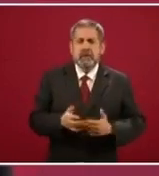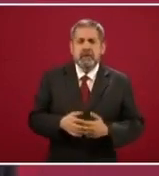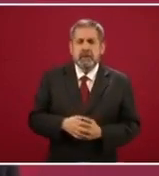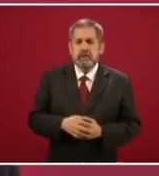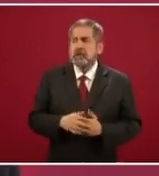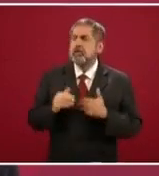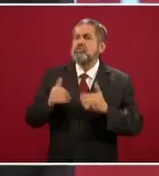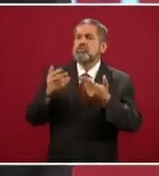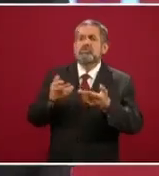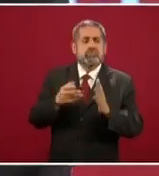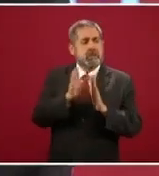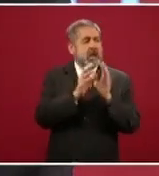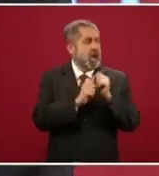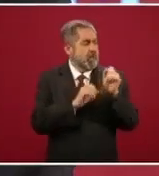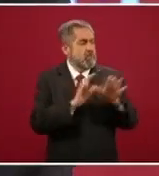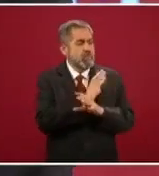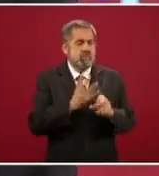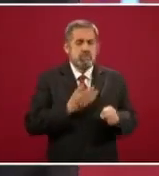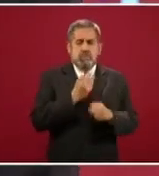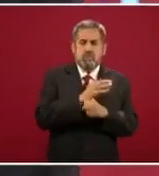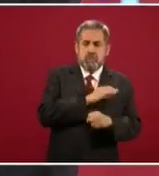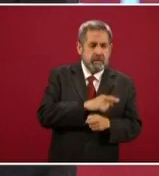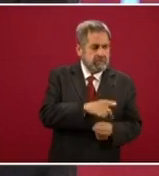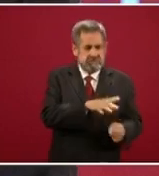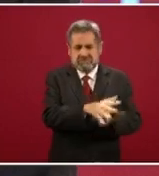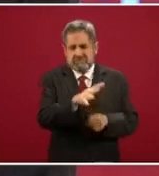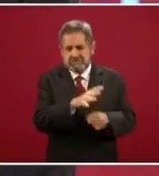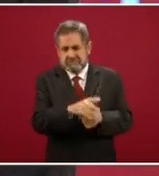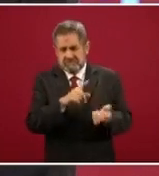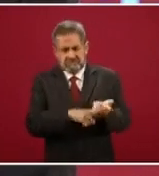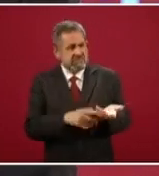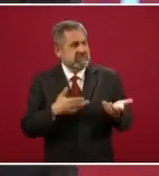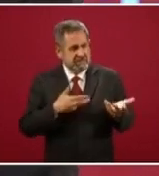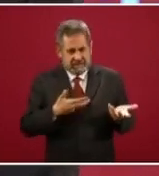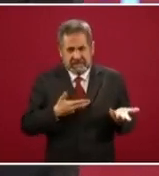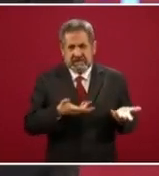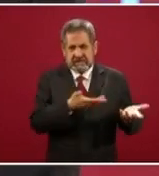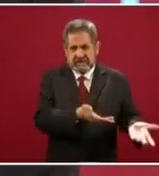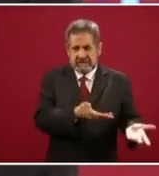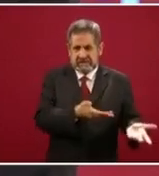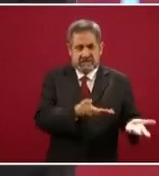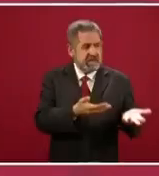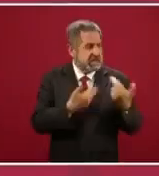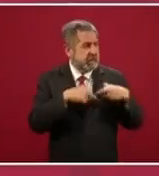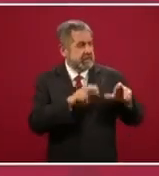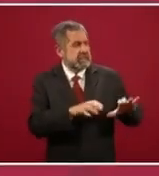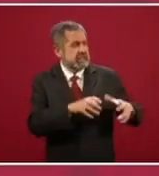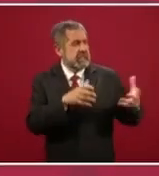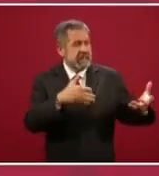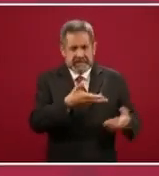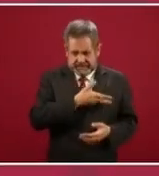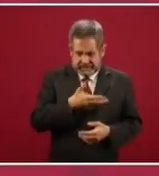se puede hacer la reforma. Ahí tienen ellos representación